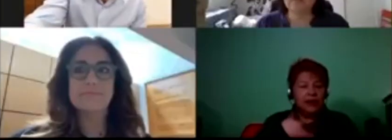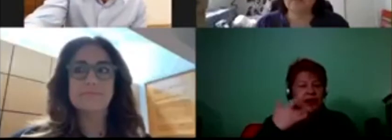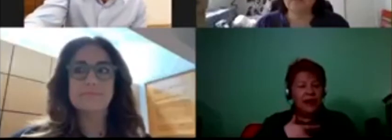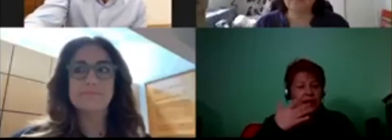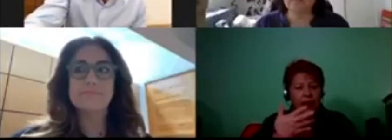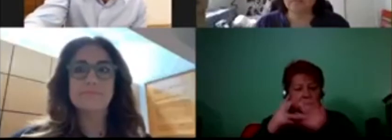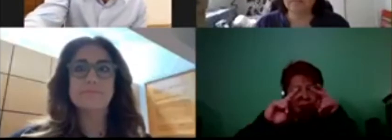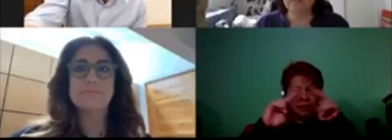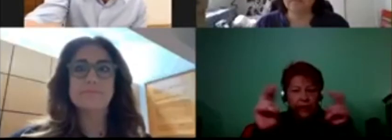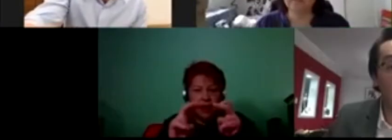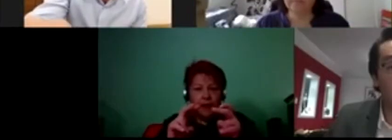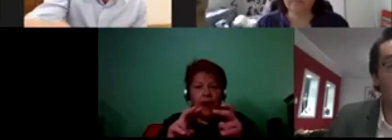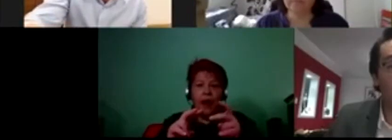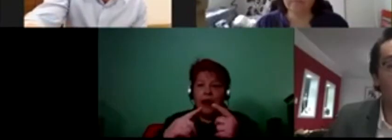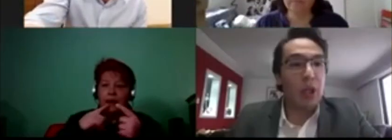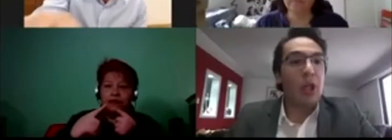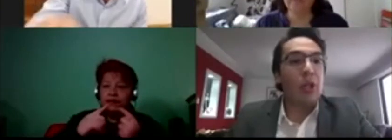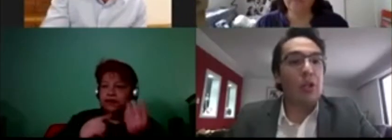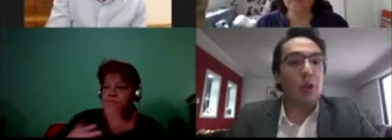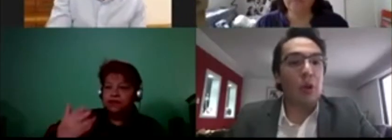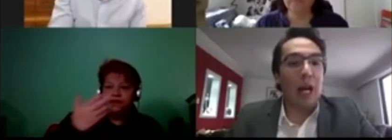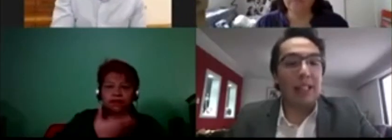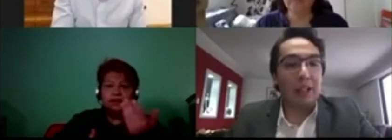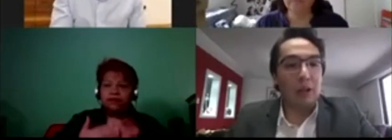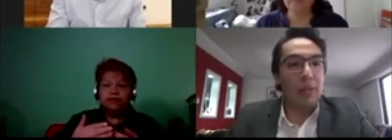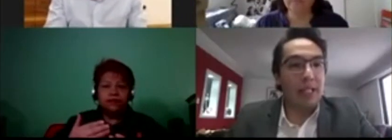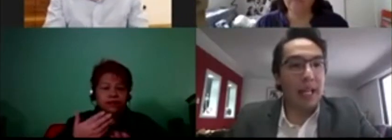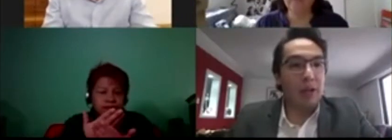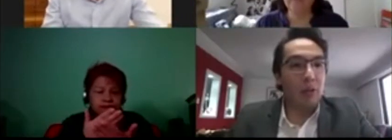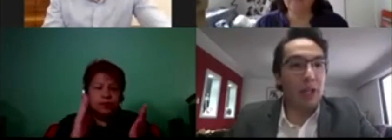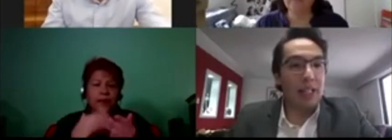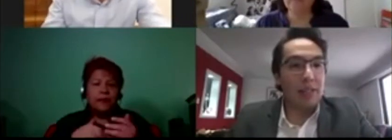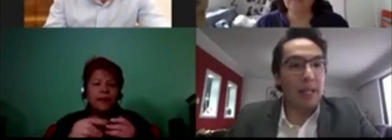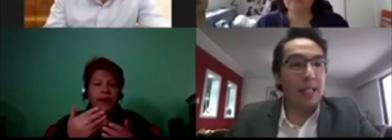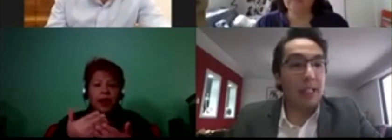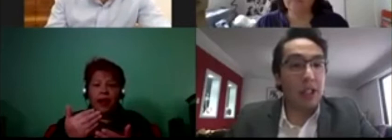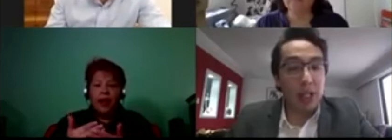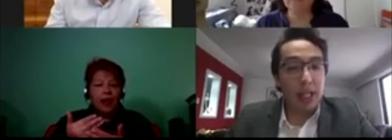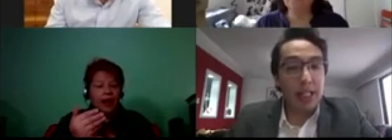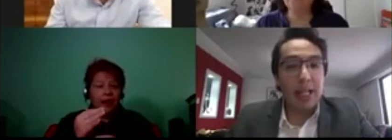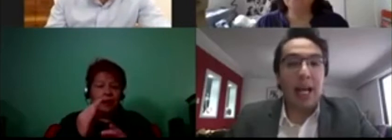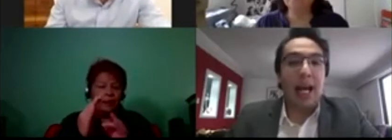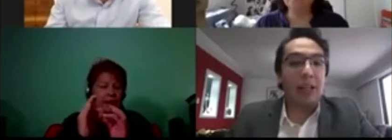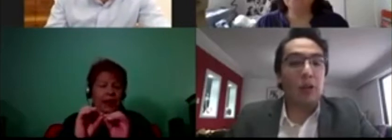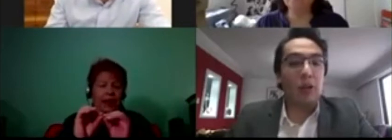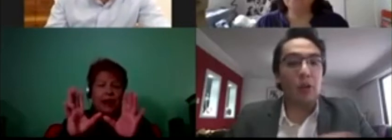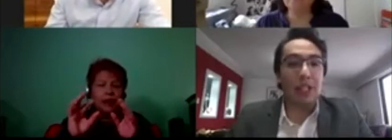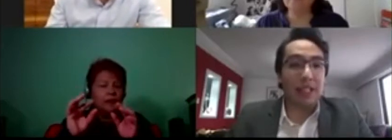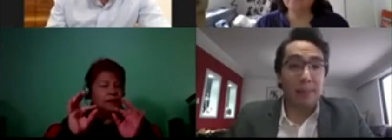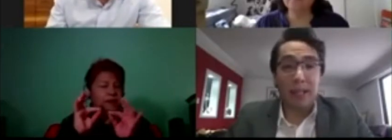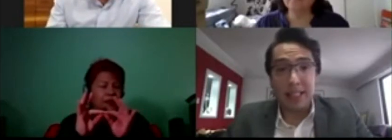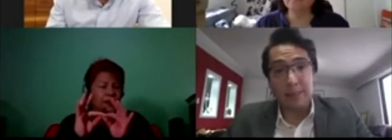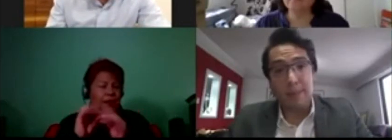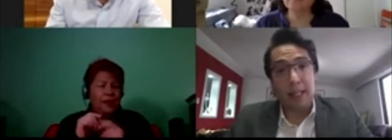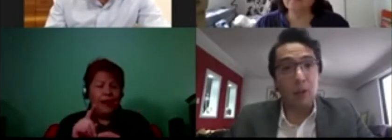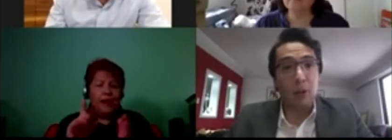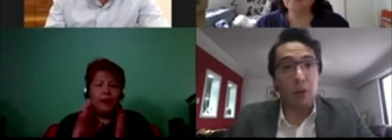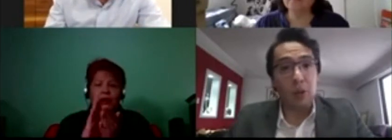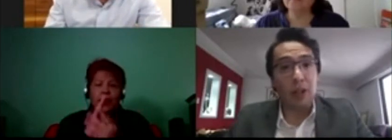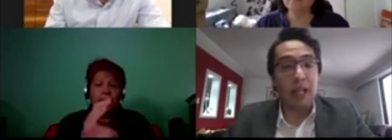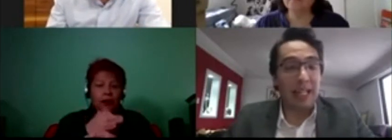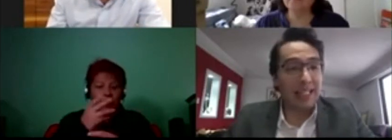en materia de Parlamento Abierto. Solo antes de comenzar, unas precisiones. A todos los que están